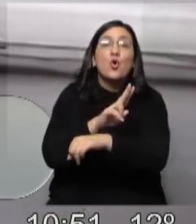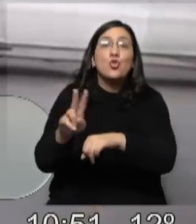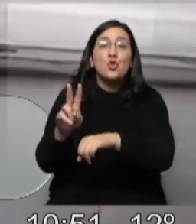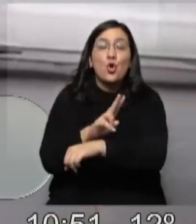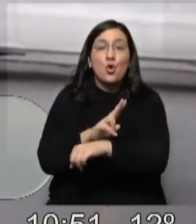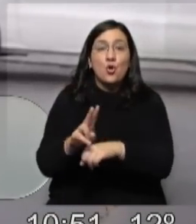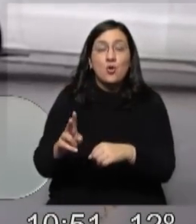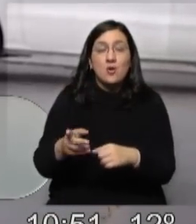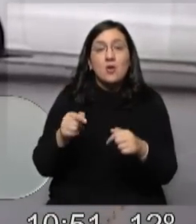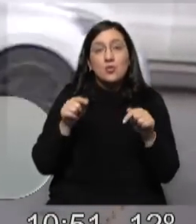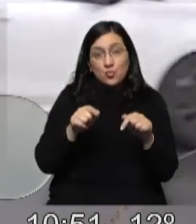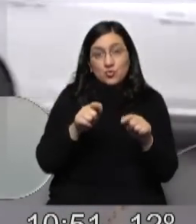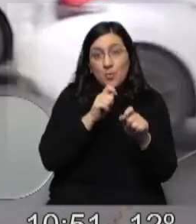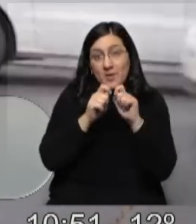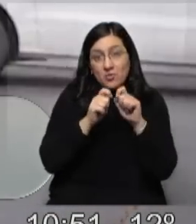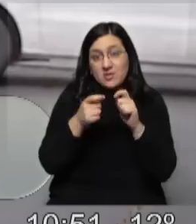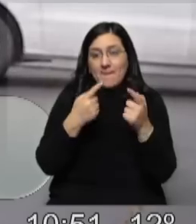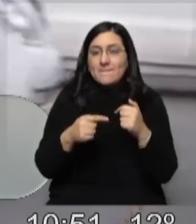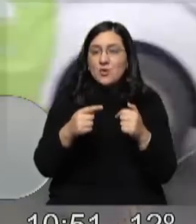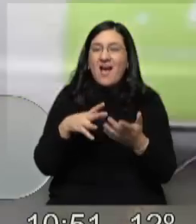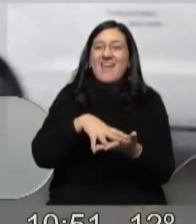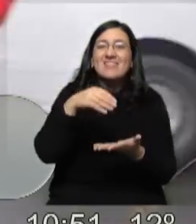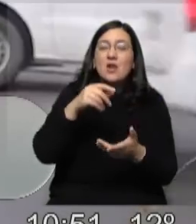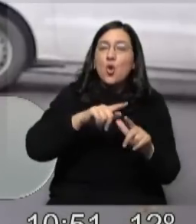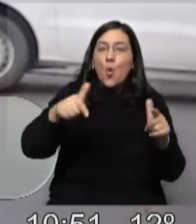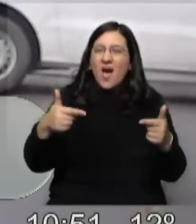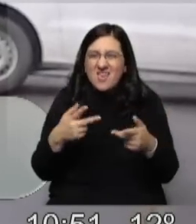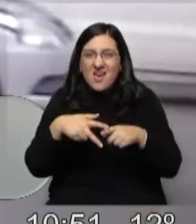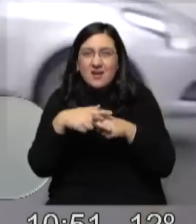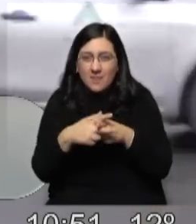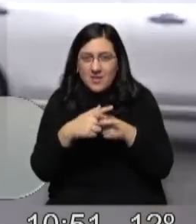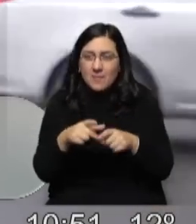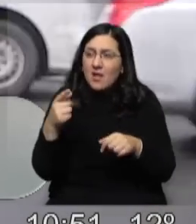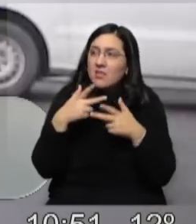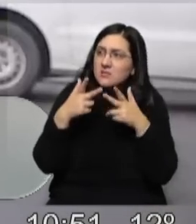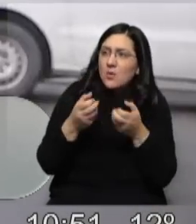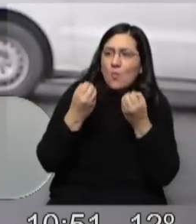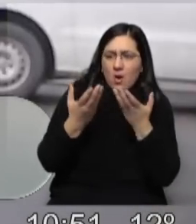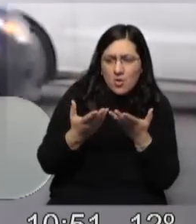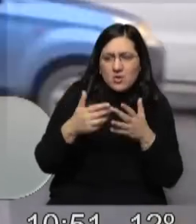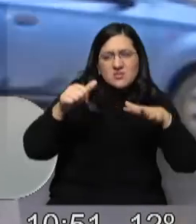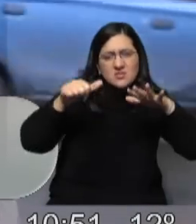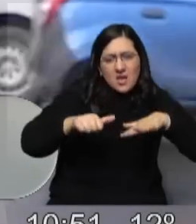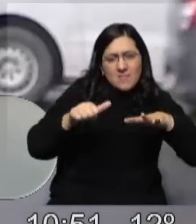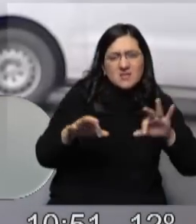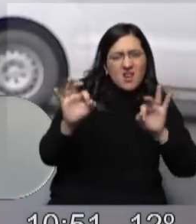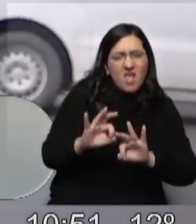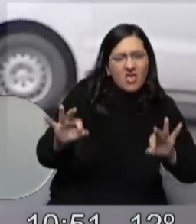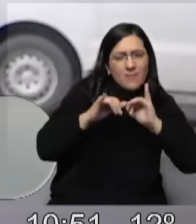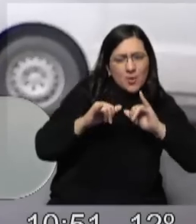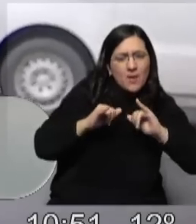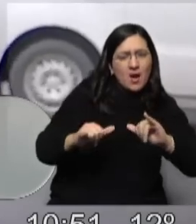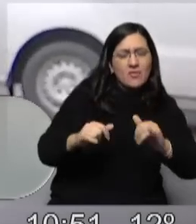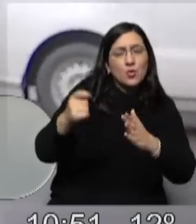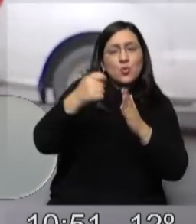caso lo estás haciendo vos, que sos un periodista, pero es decir, Antel no tiene herramientas allí para decir, bueno, pasaron 6 meses, no hicimos ninguna propaganda con